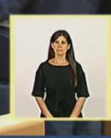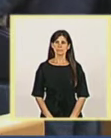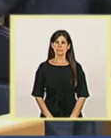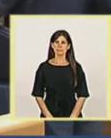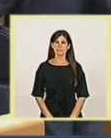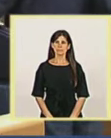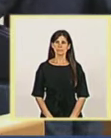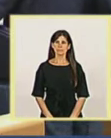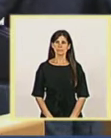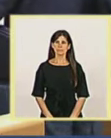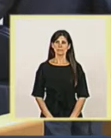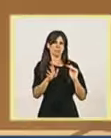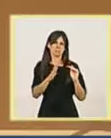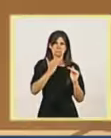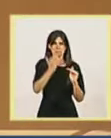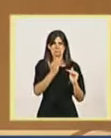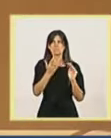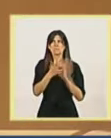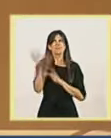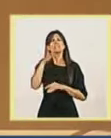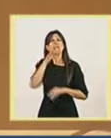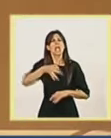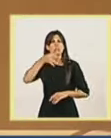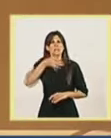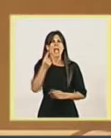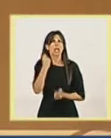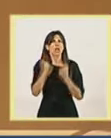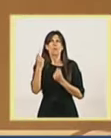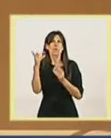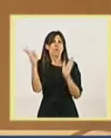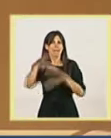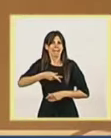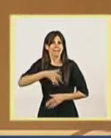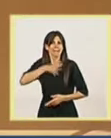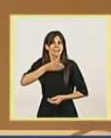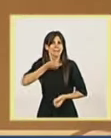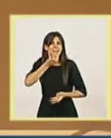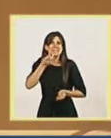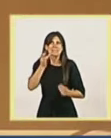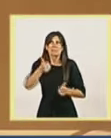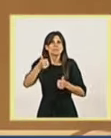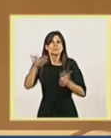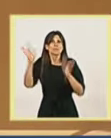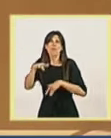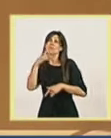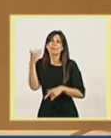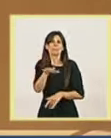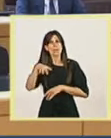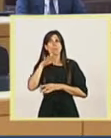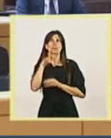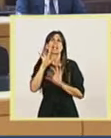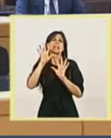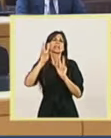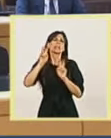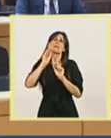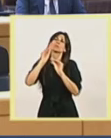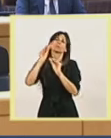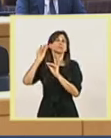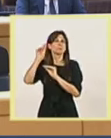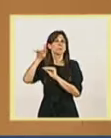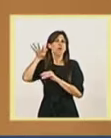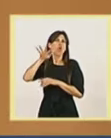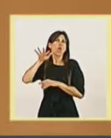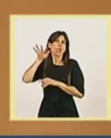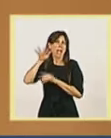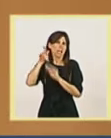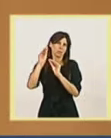qué va a ser de nuestra vida, por dónde vamos. No nos recibe. O sea, yo en el Consejo de Política Fiscal y Financiera no he visto a nadie tratar